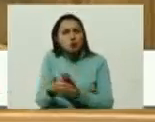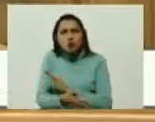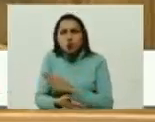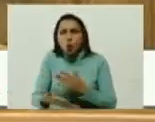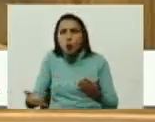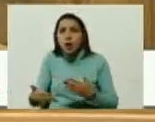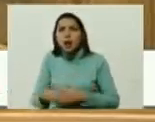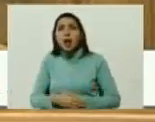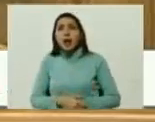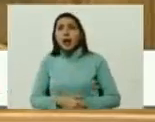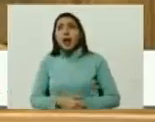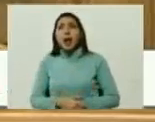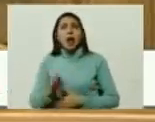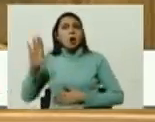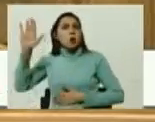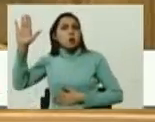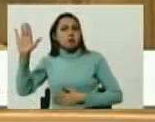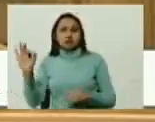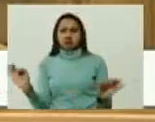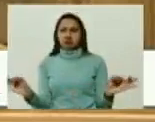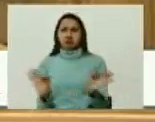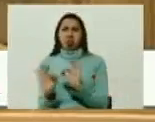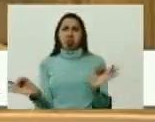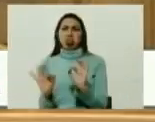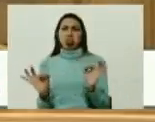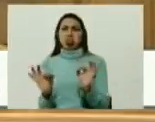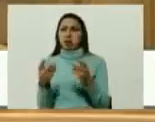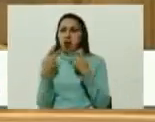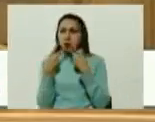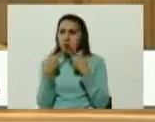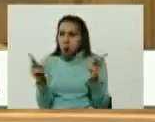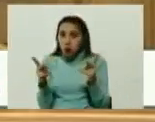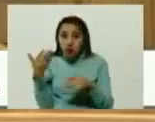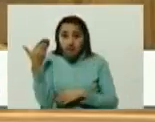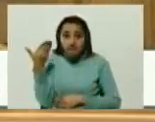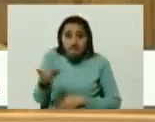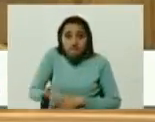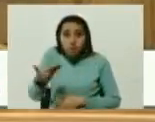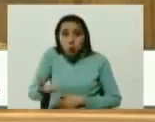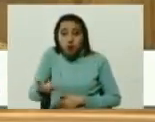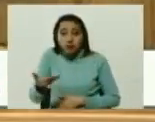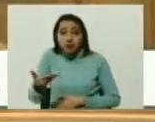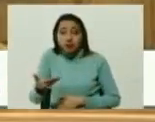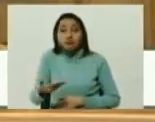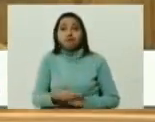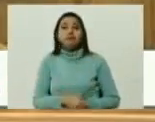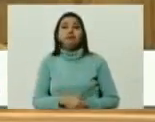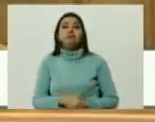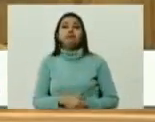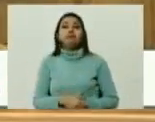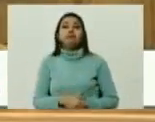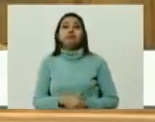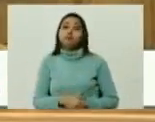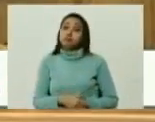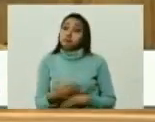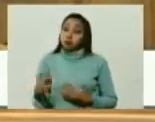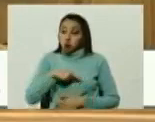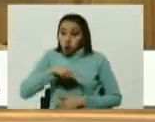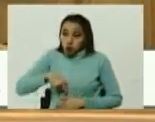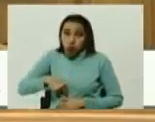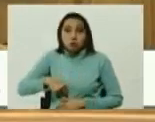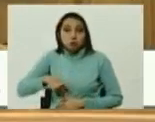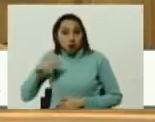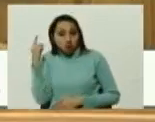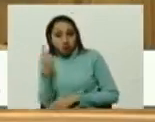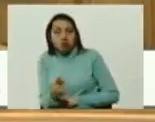este tema del juramento el juramento público la importancia alguna miento público bueno era una deuda aquí estamos cumpliendo las